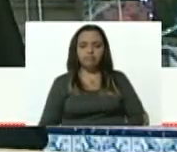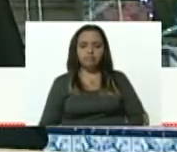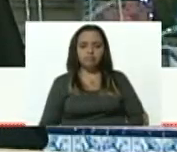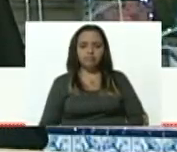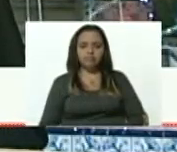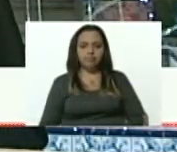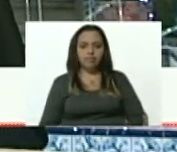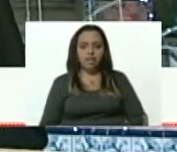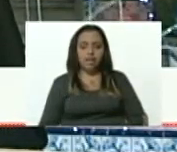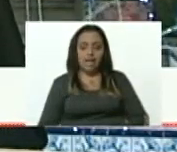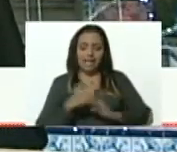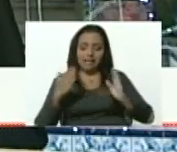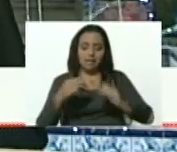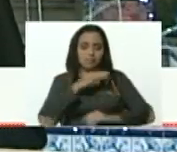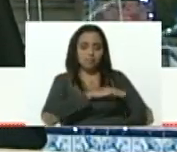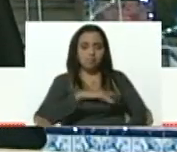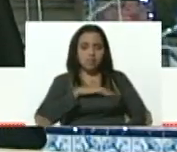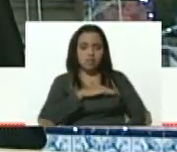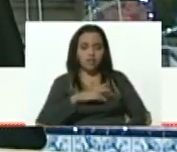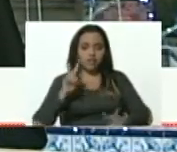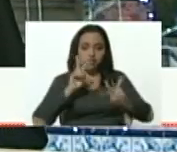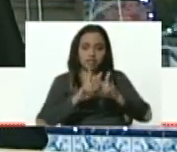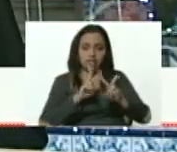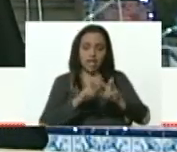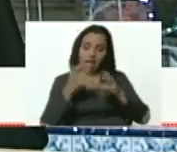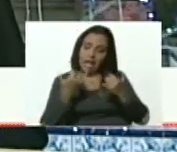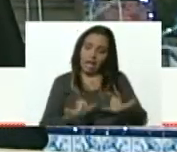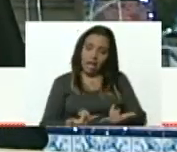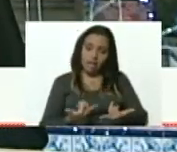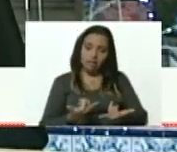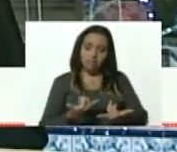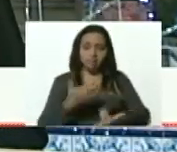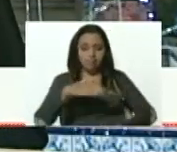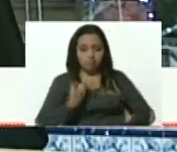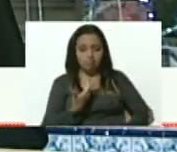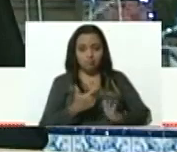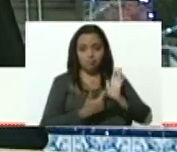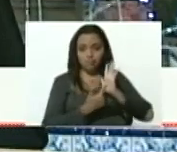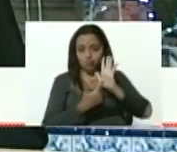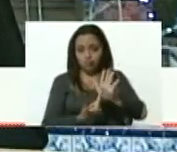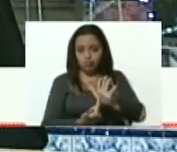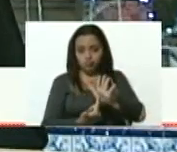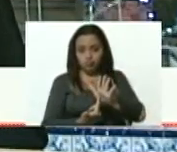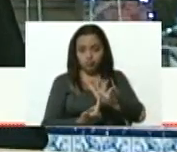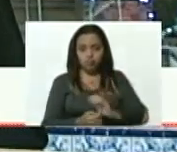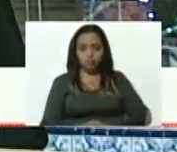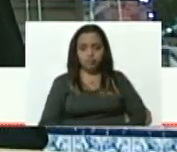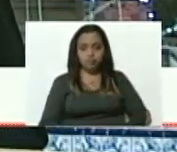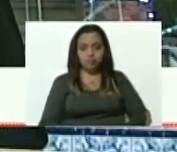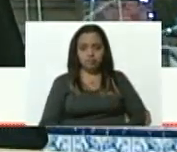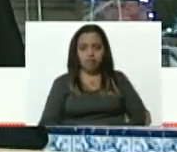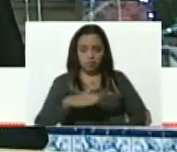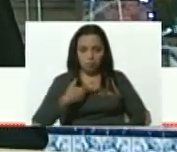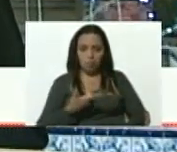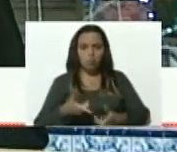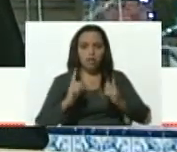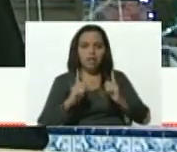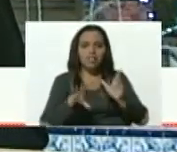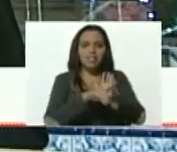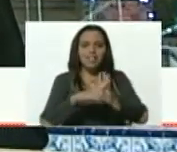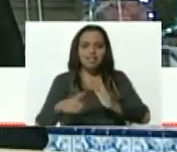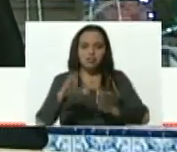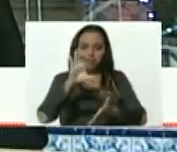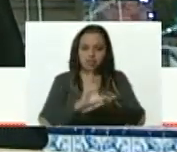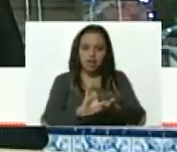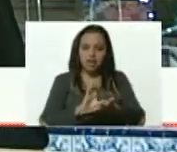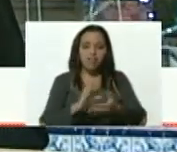Y la gran misión Vivienda Venezuela, si algo ha firmado y ha demostrado que es posible, es el derecho a la ciudad,